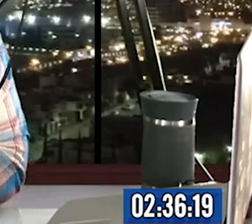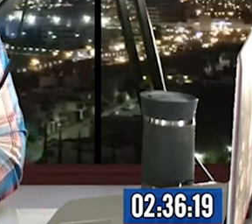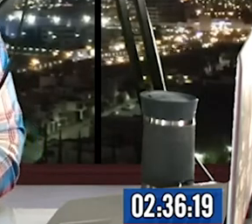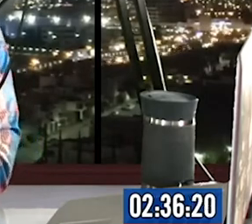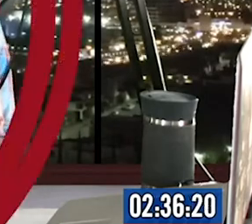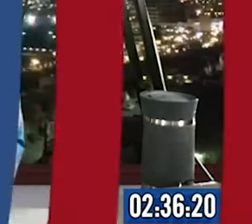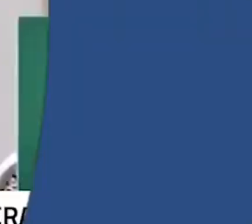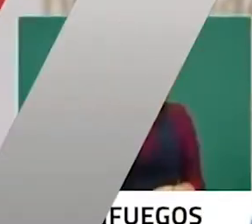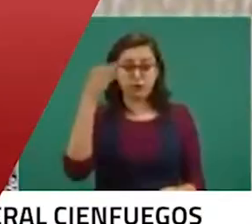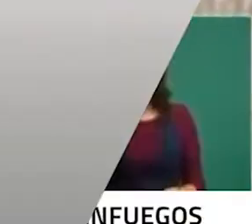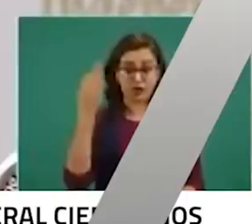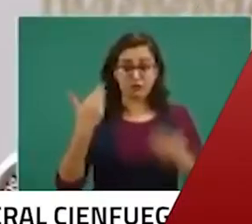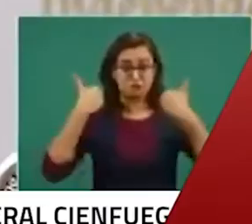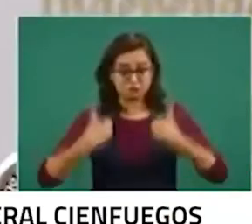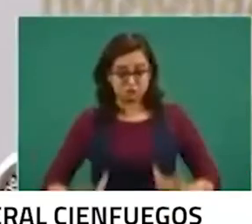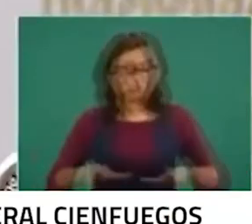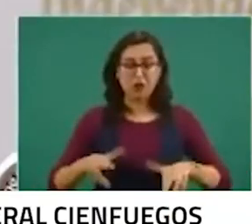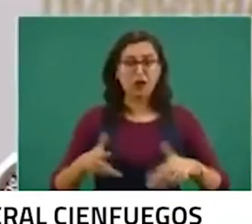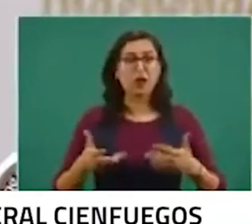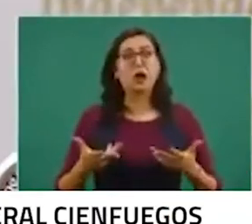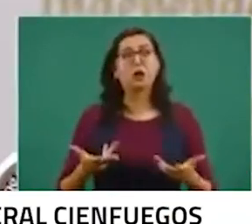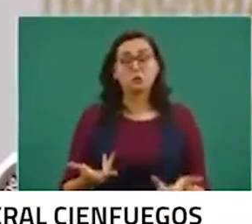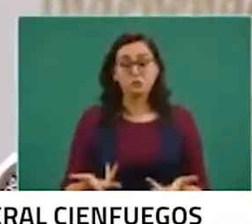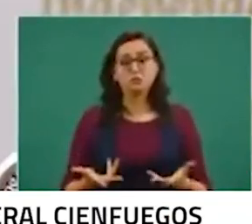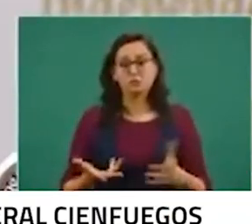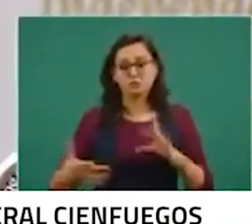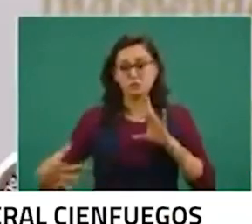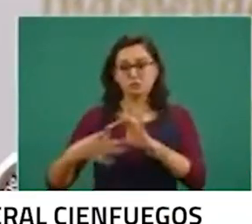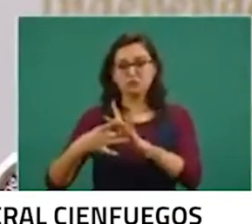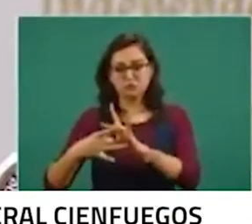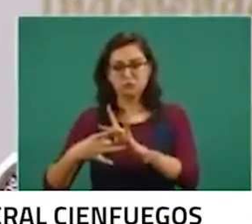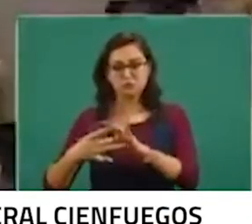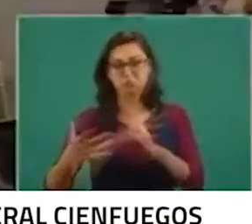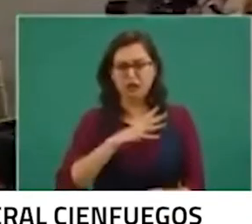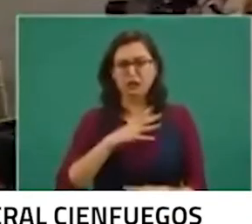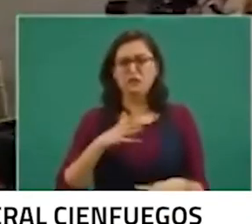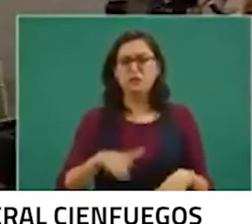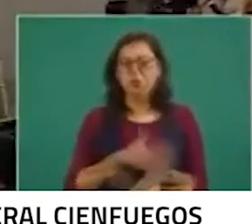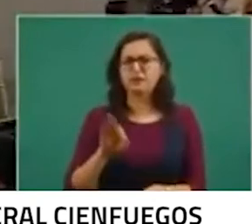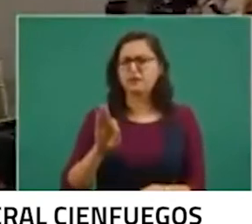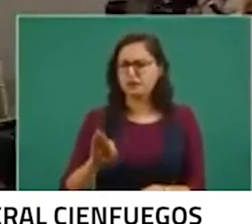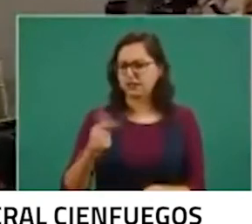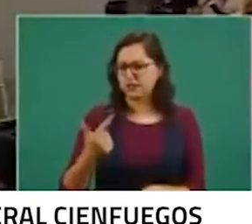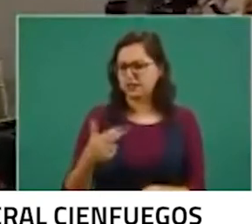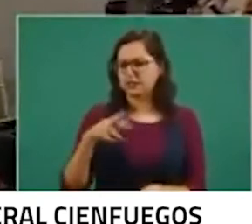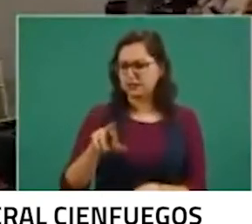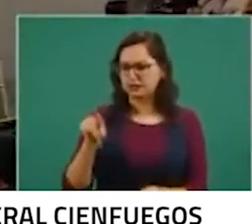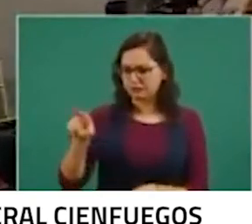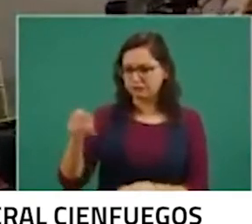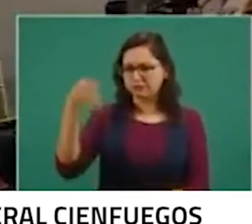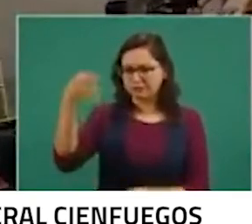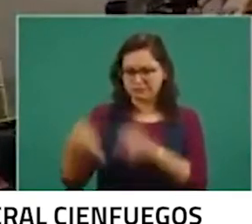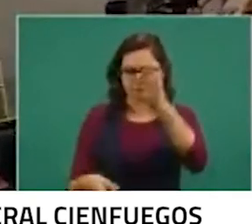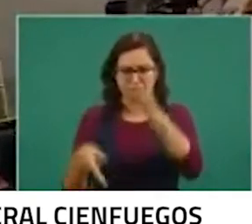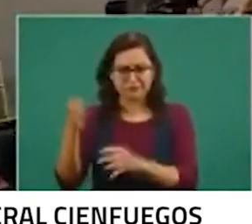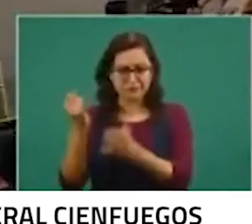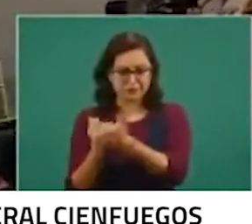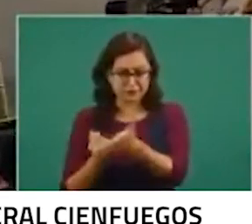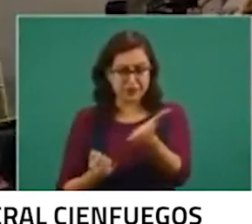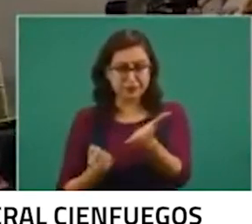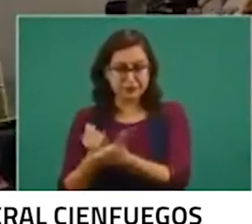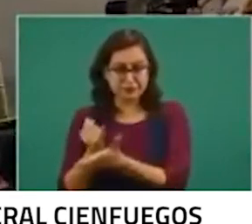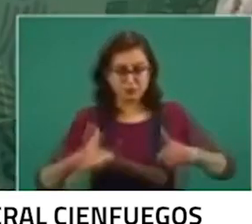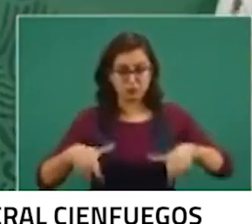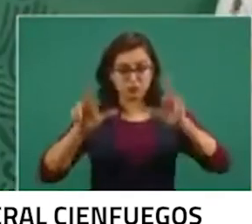tomada la decisión que toma la fiscalía pero qué el gobierno que